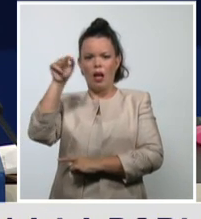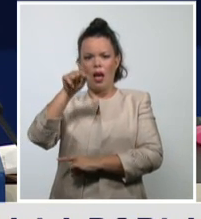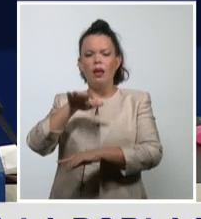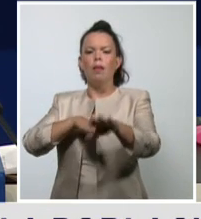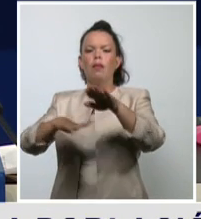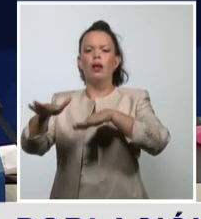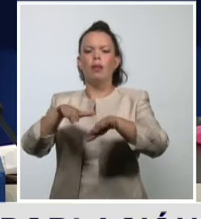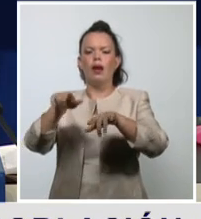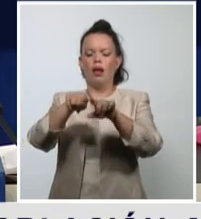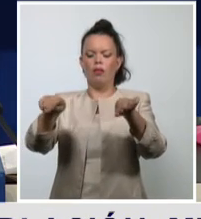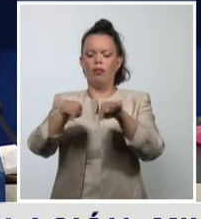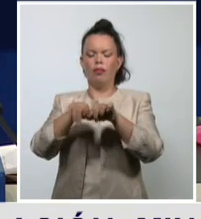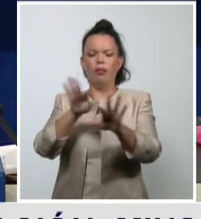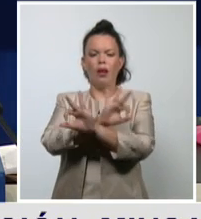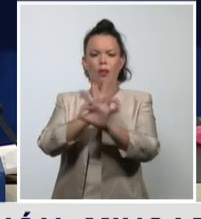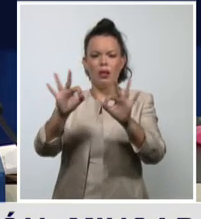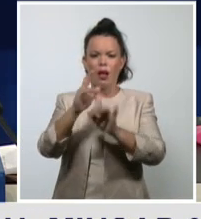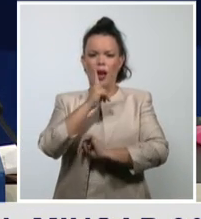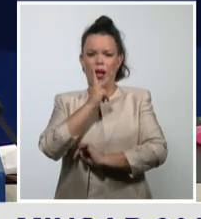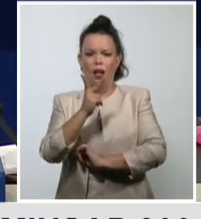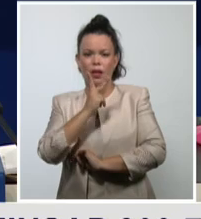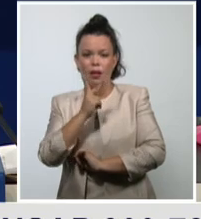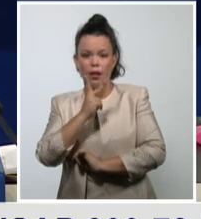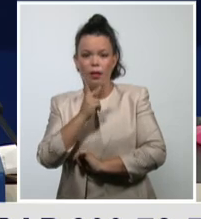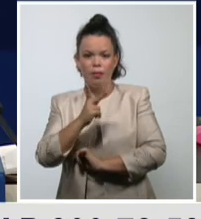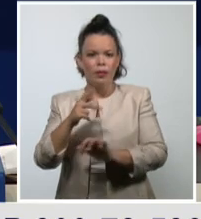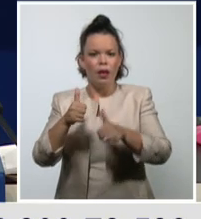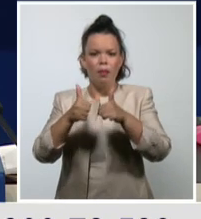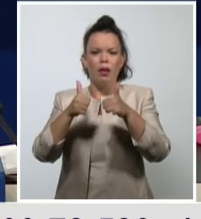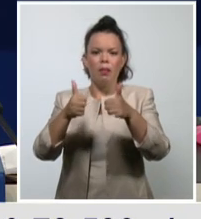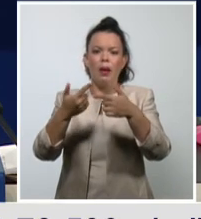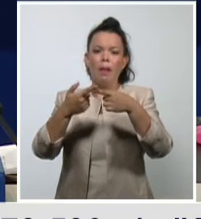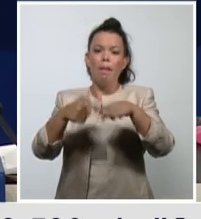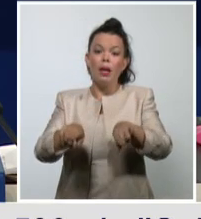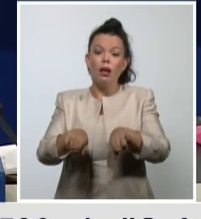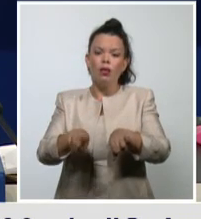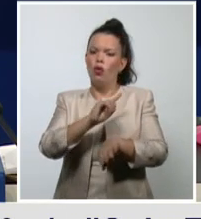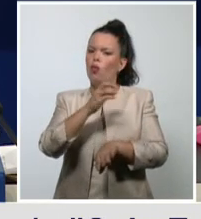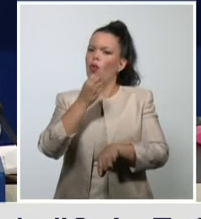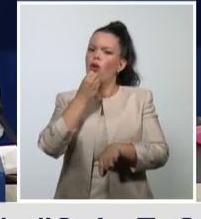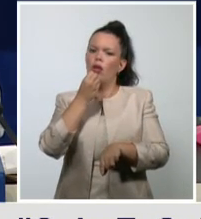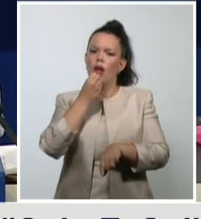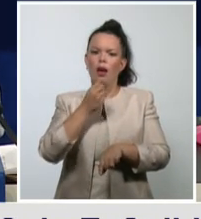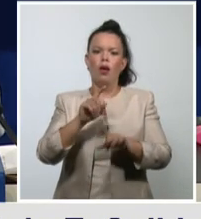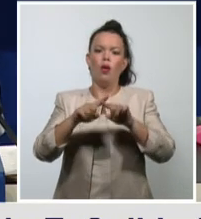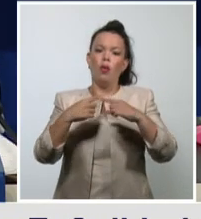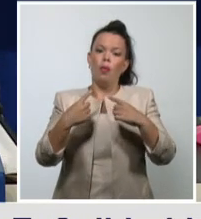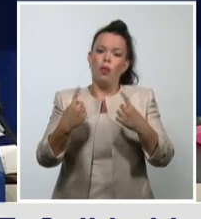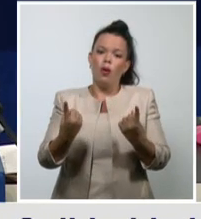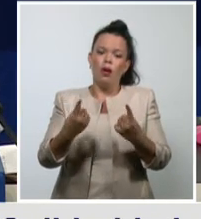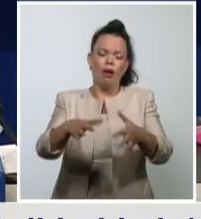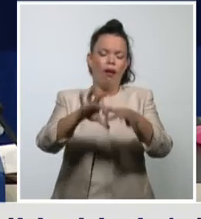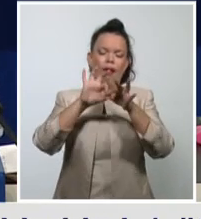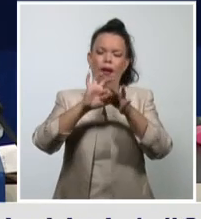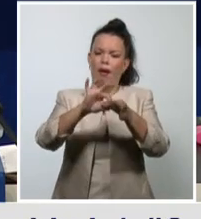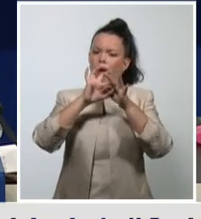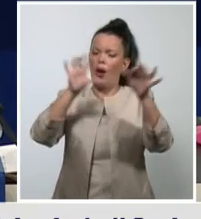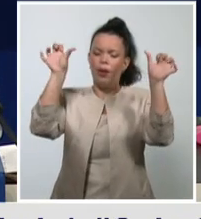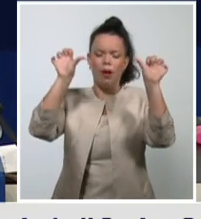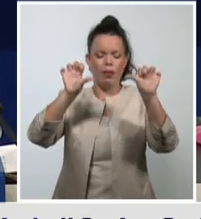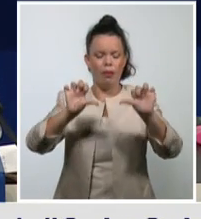confirmados, realmente su estado clínico no permitía el traslado. Y de esta forma fallece, reitero, y de